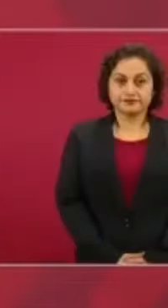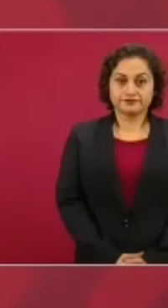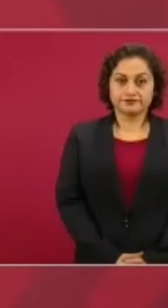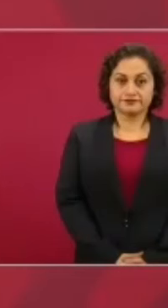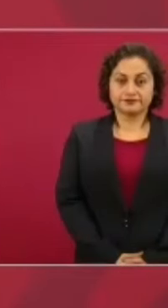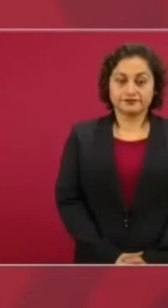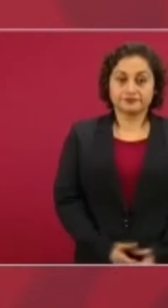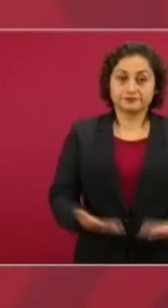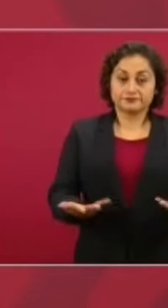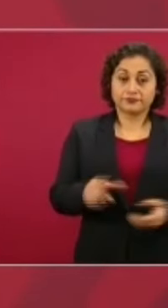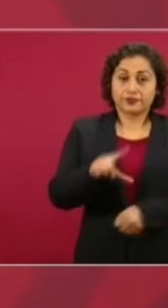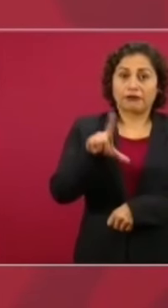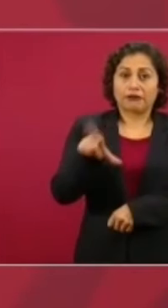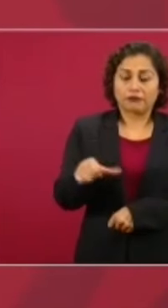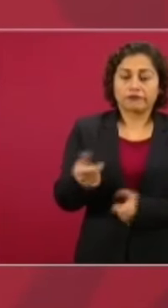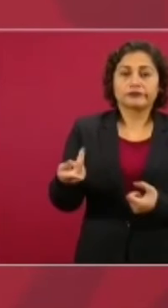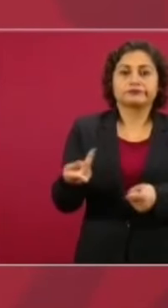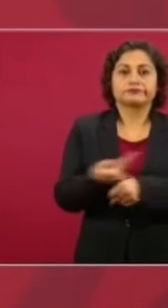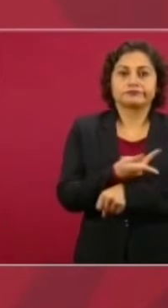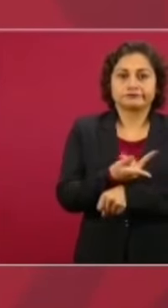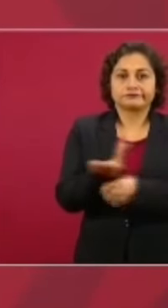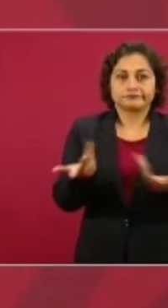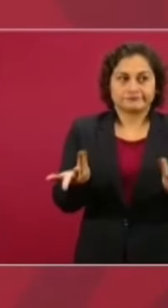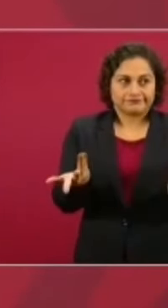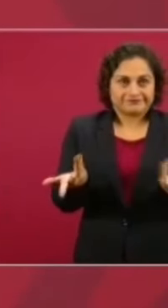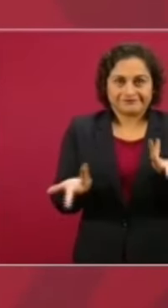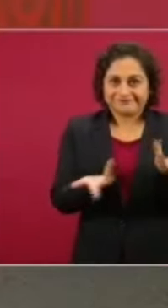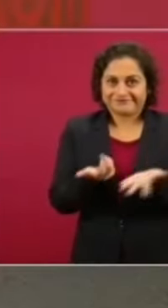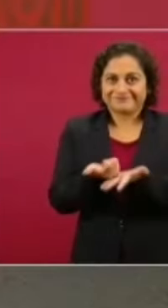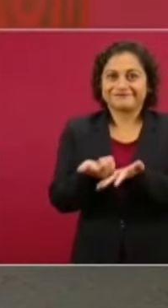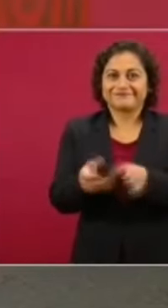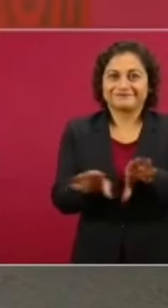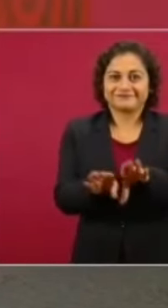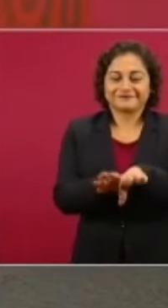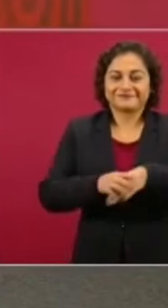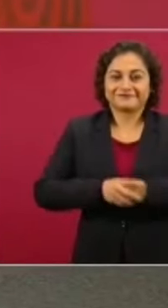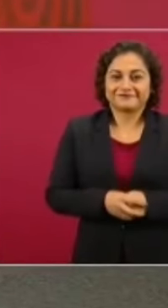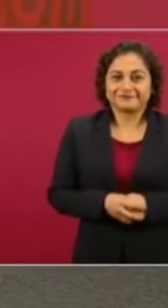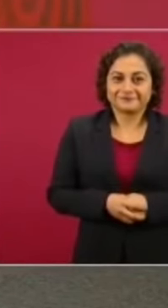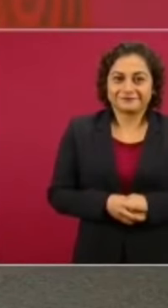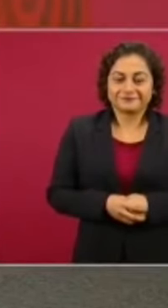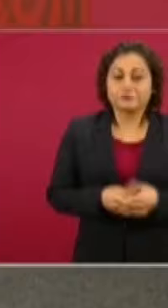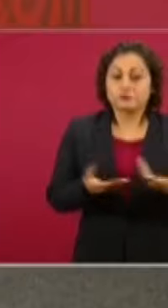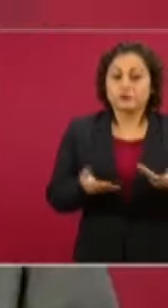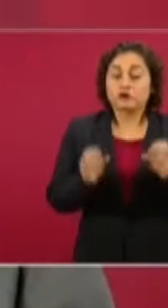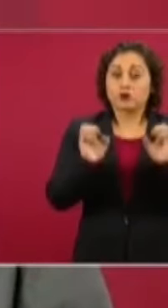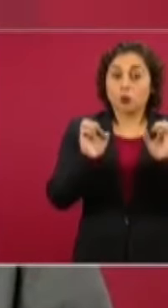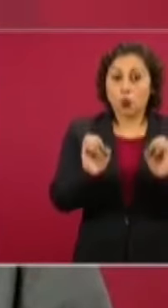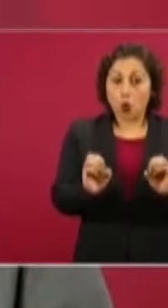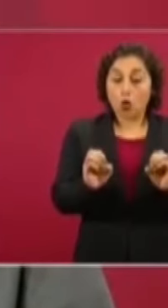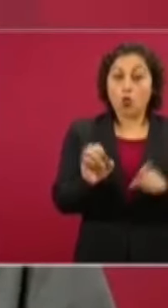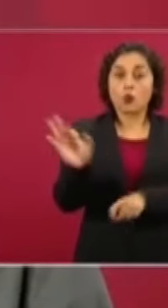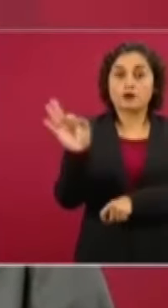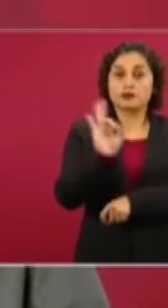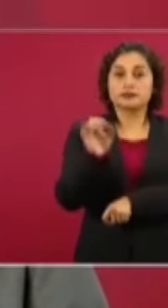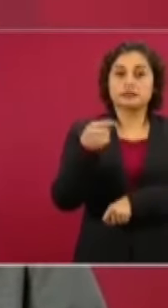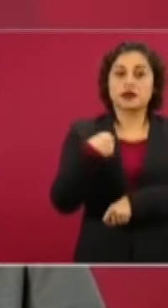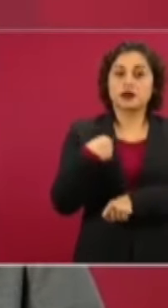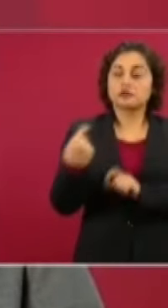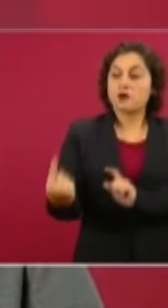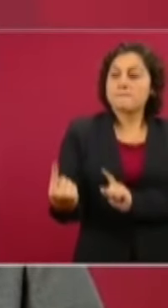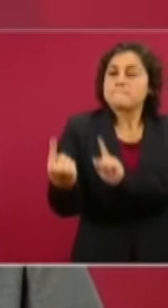¿y qué se gana con eso? O que no guarde yo la sana